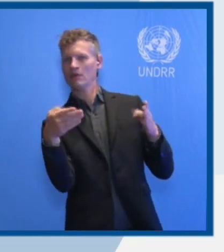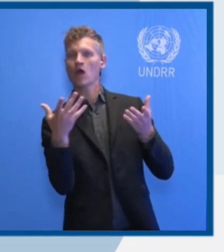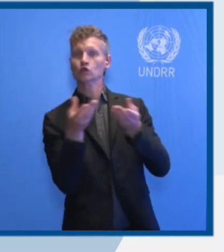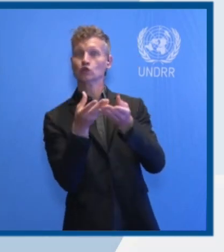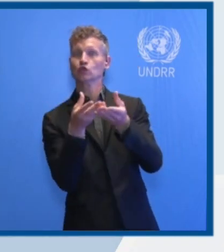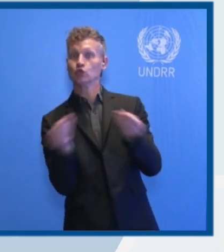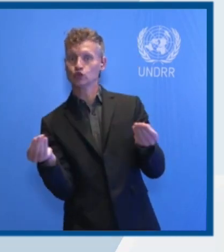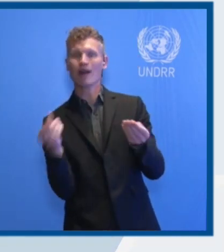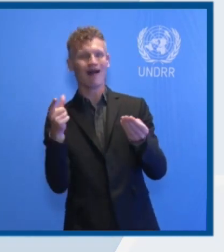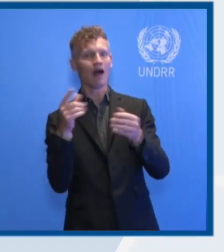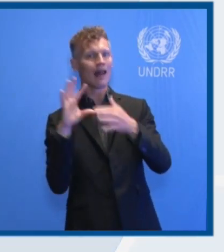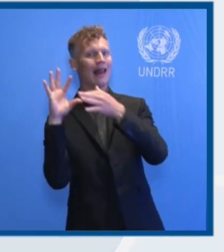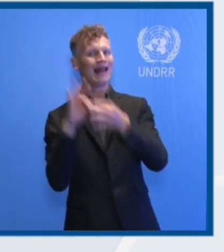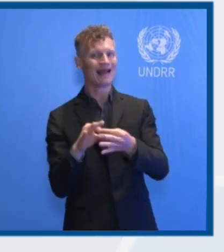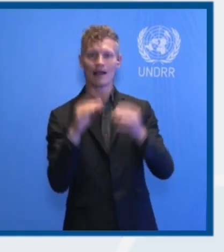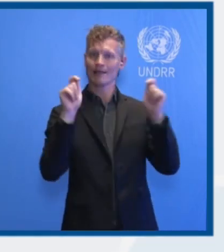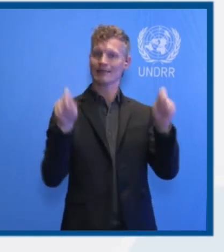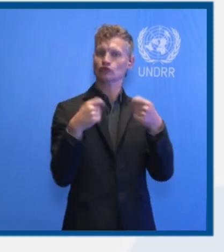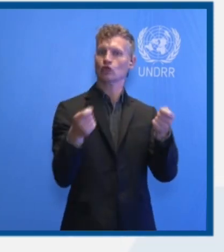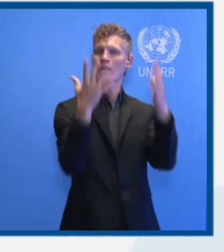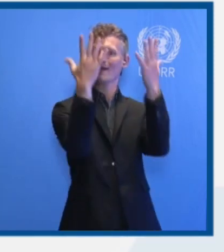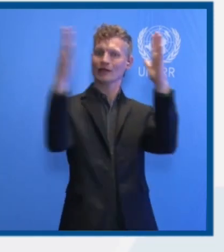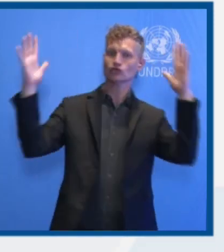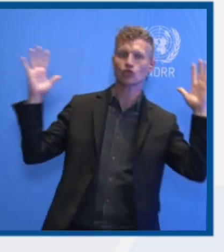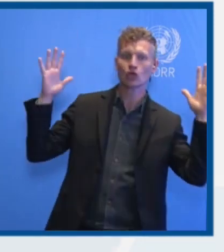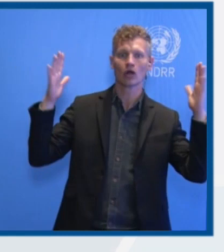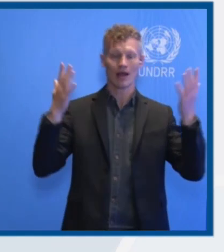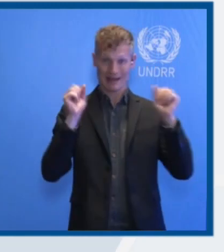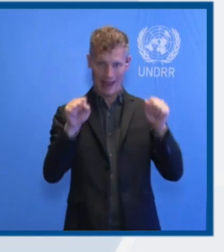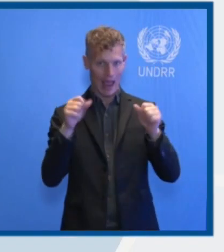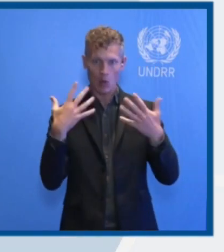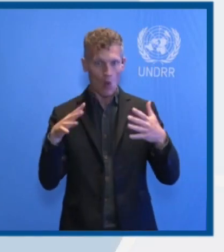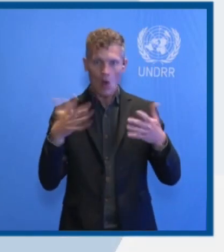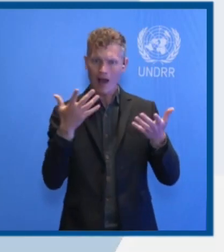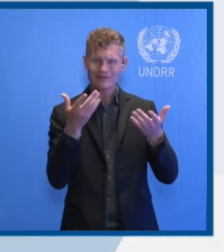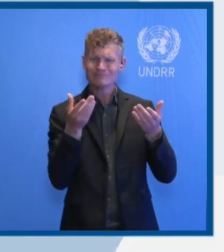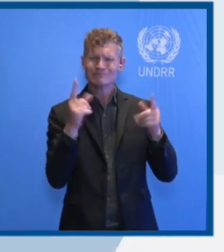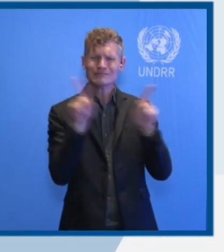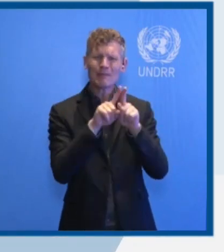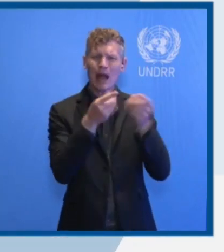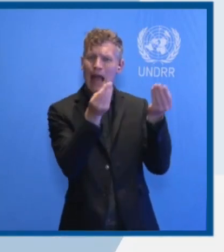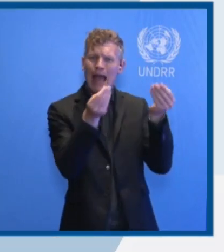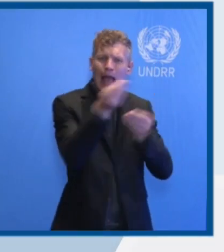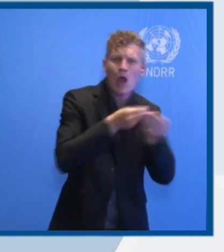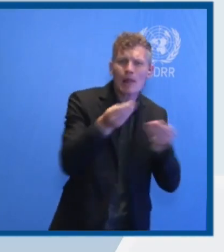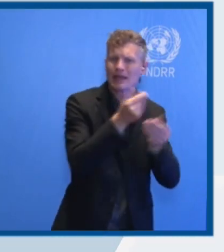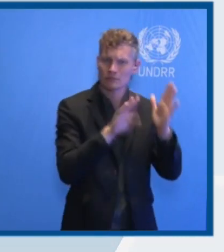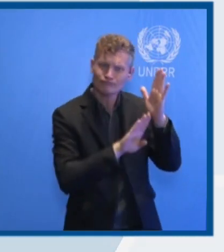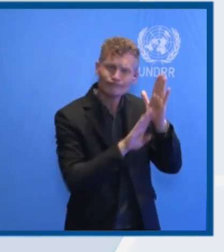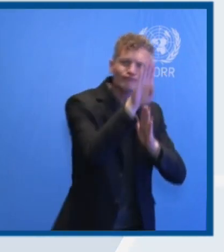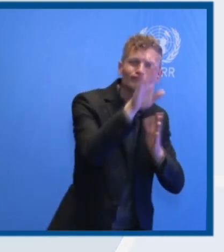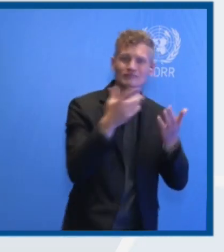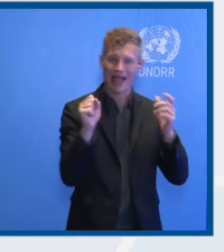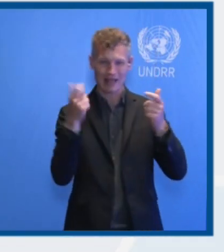para protección de ecosistemas, la adaptación, reducen condiciones de riesgo, ayudan a la seguridad alimentaria y pues también contribuyen con la carbono